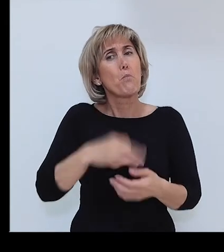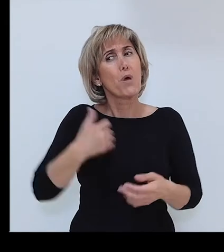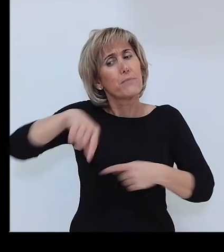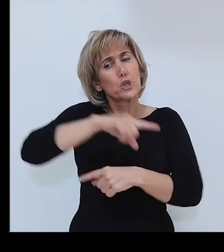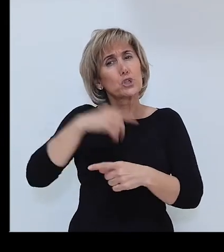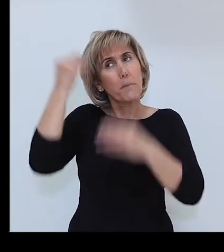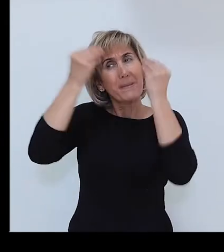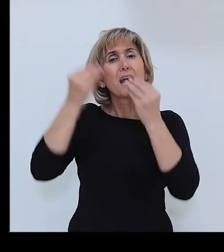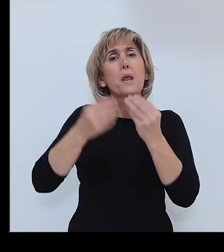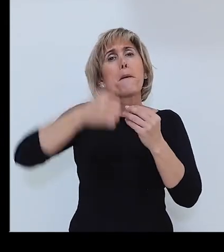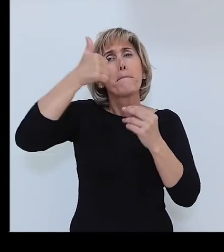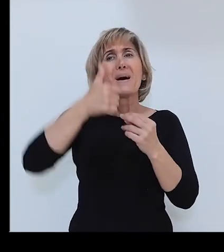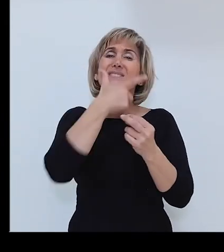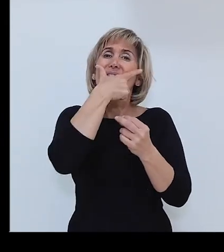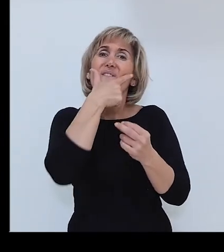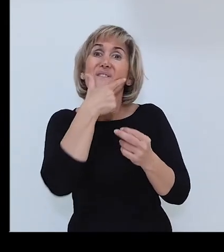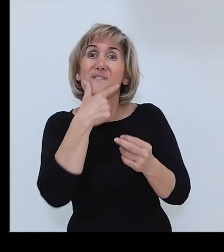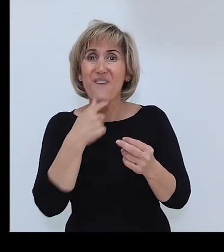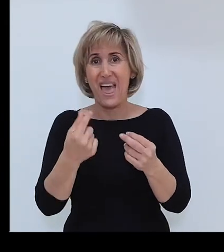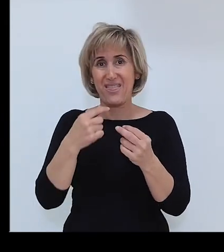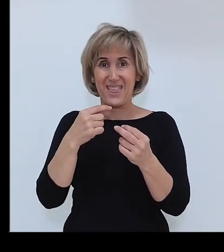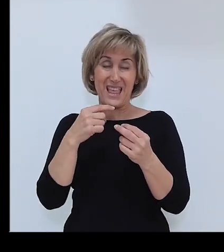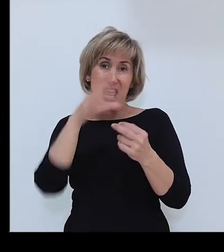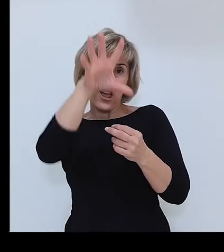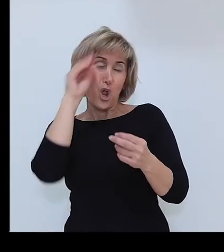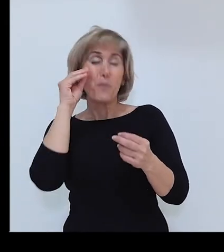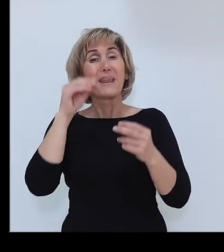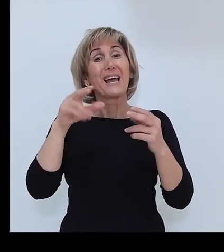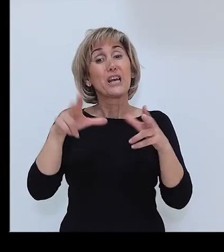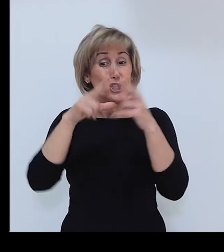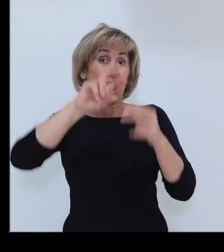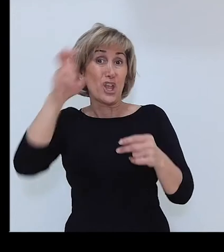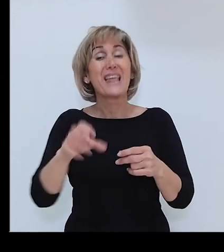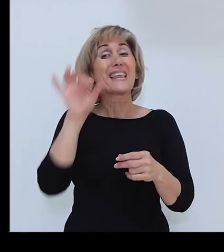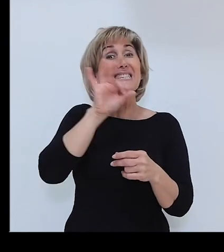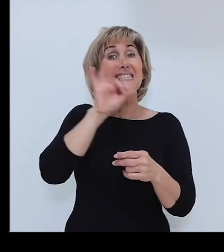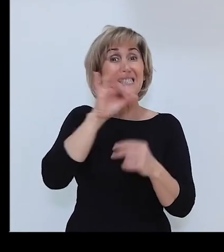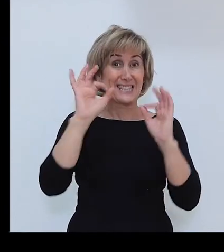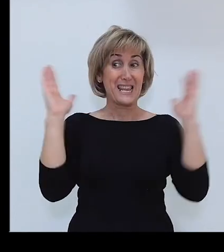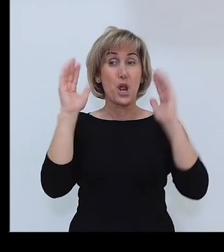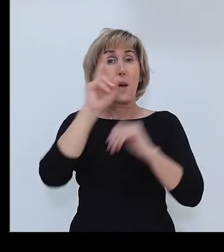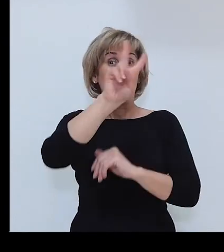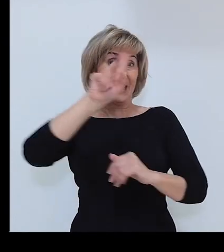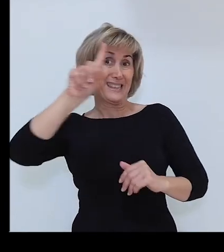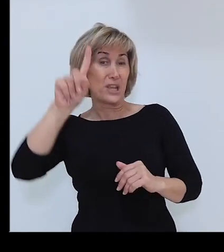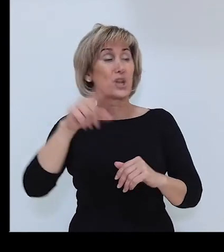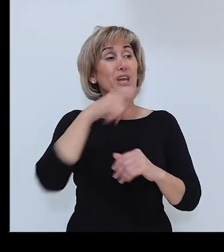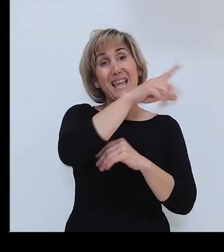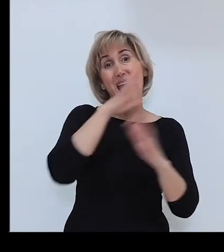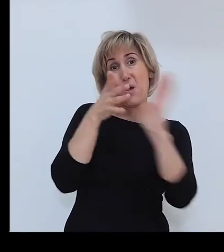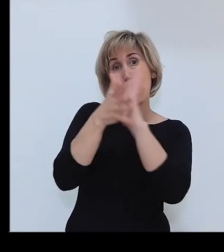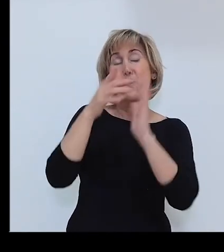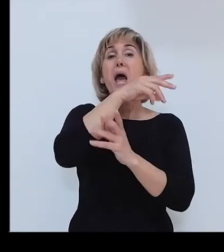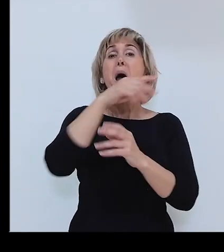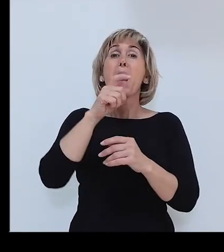sentido podemos decir que es más cercana a la sociología que hacemos en el siglo XXI, como ya nos va a decir